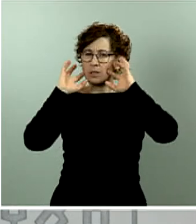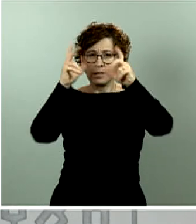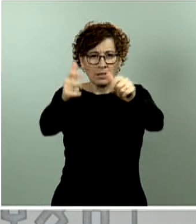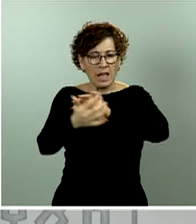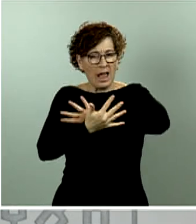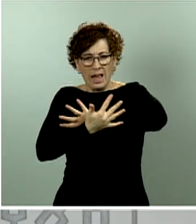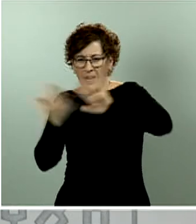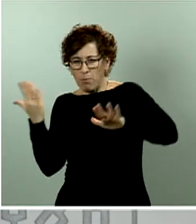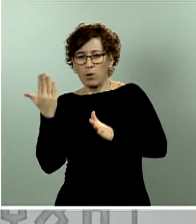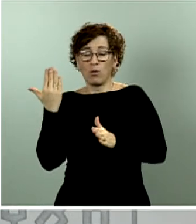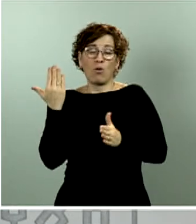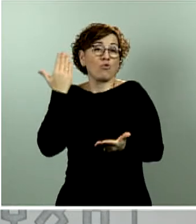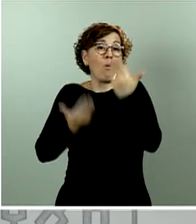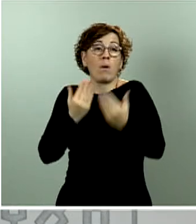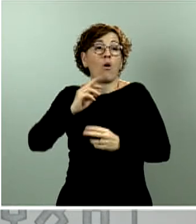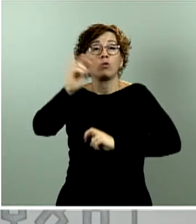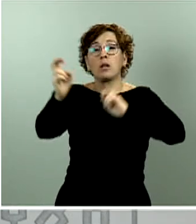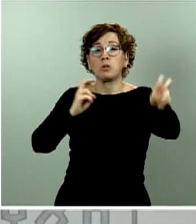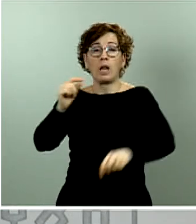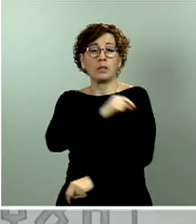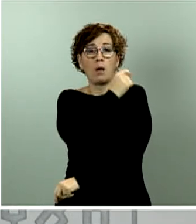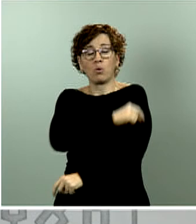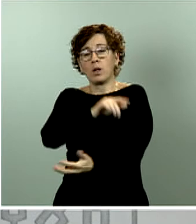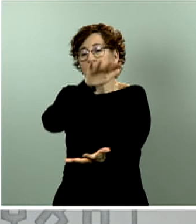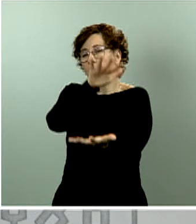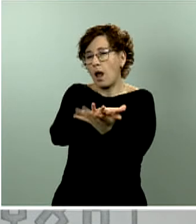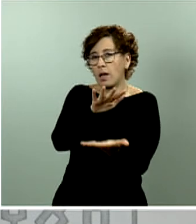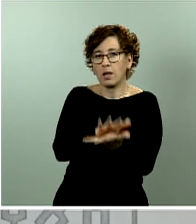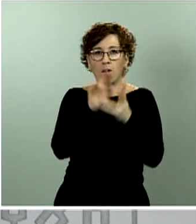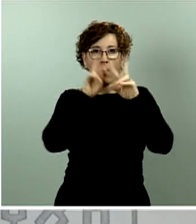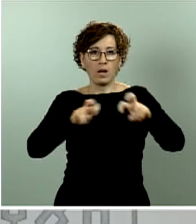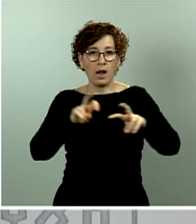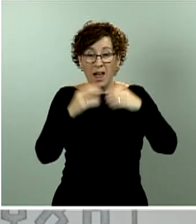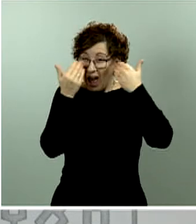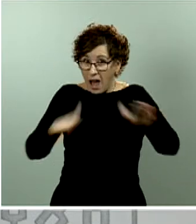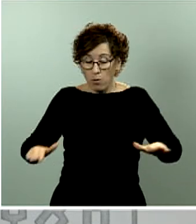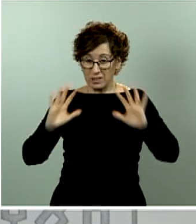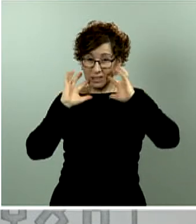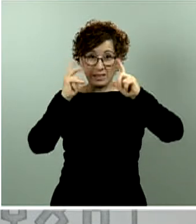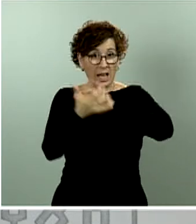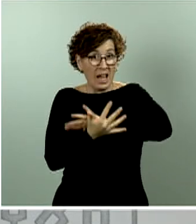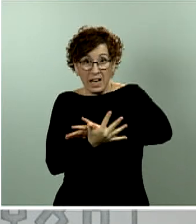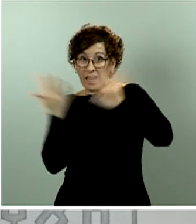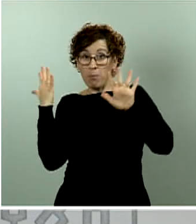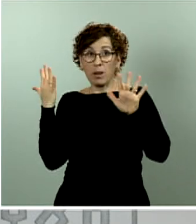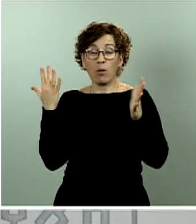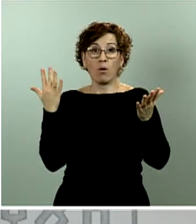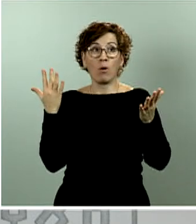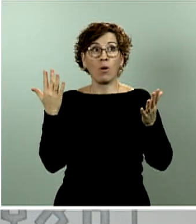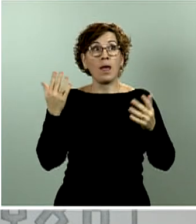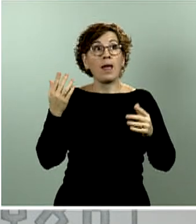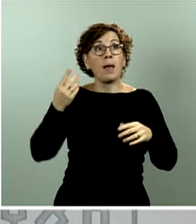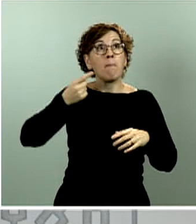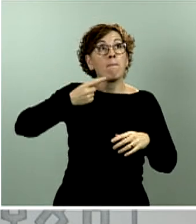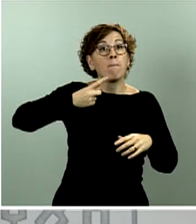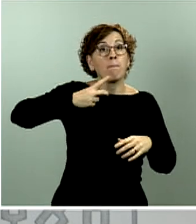vacunas que se desarrollan tranquilamente y con tiempo, aunque se haga rápido, no son cosas que se hagan en unos pocos meses.